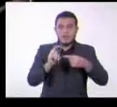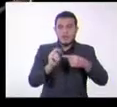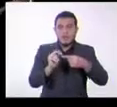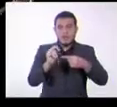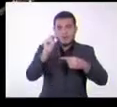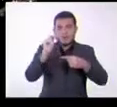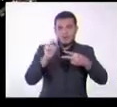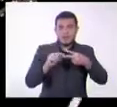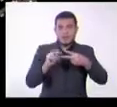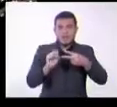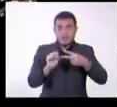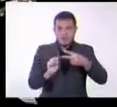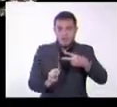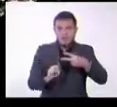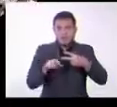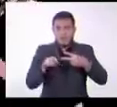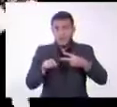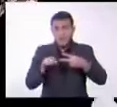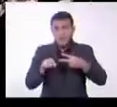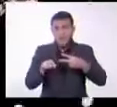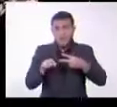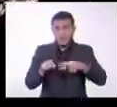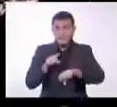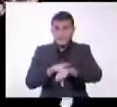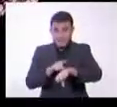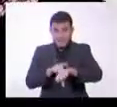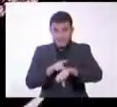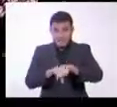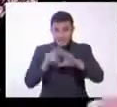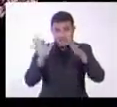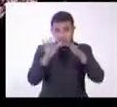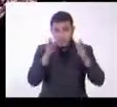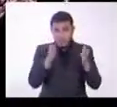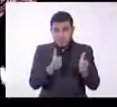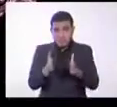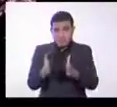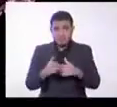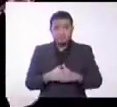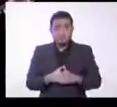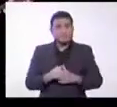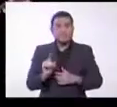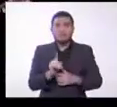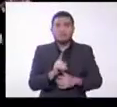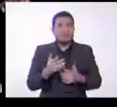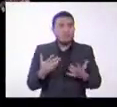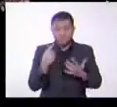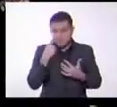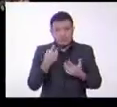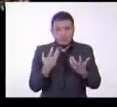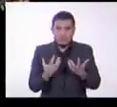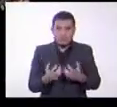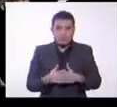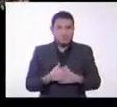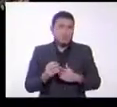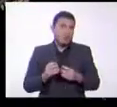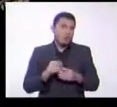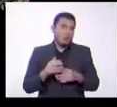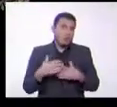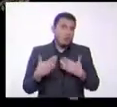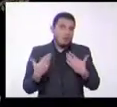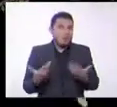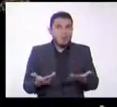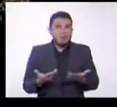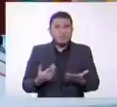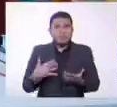Cáncer, estas estaciones climáticas anuales no son muy marcadas, o más que todo, no